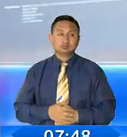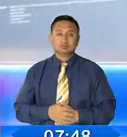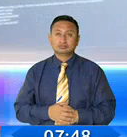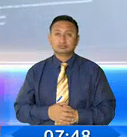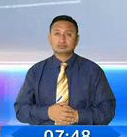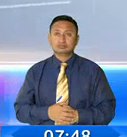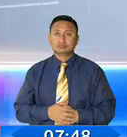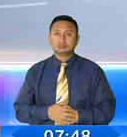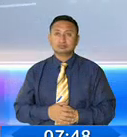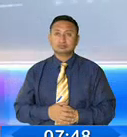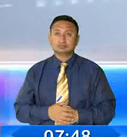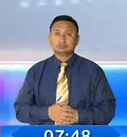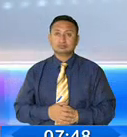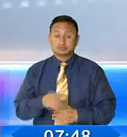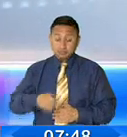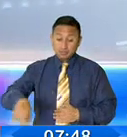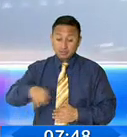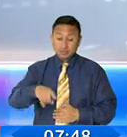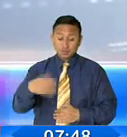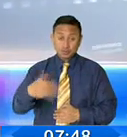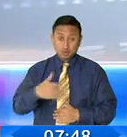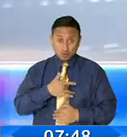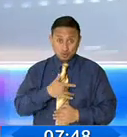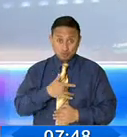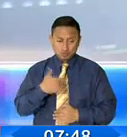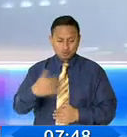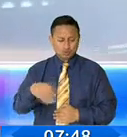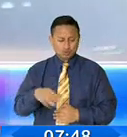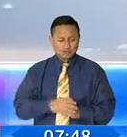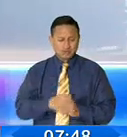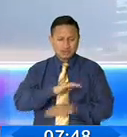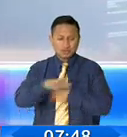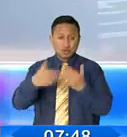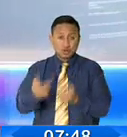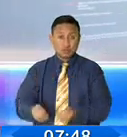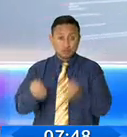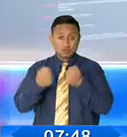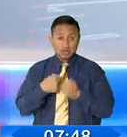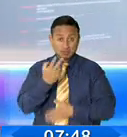lo que les debo a ellos. Nombre del Padre, del Hijo.